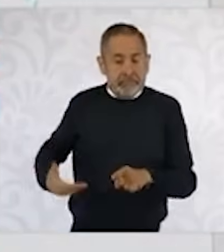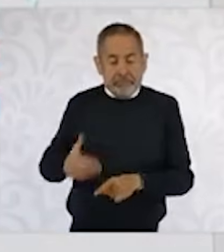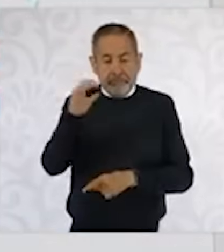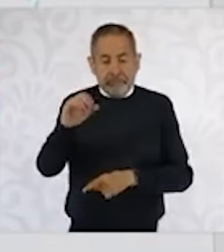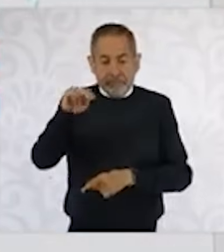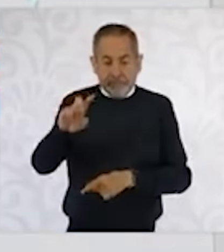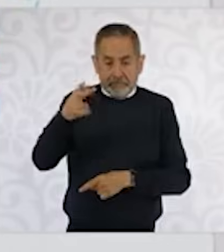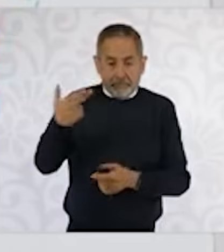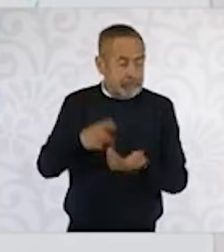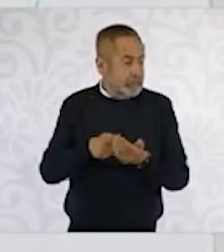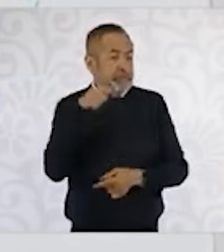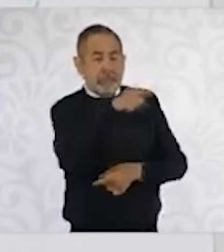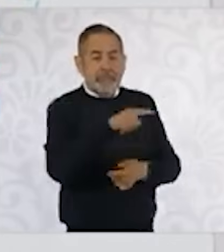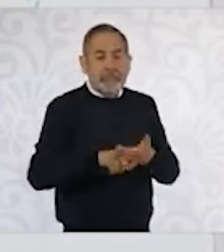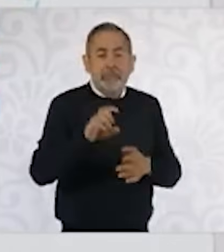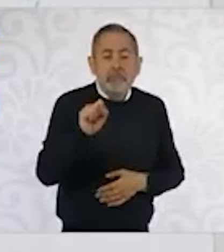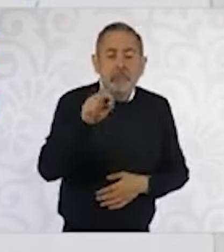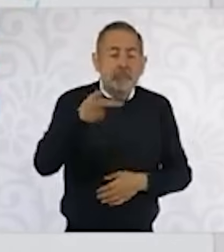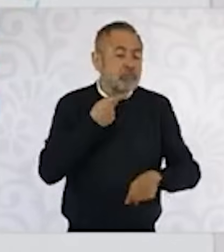fue su procurador en el caso Colosio,